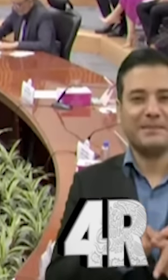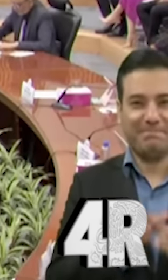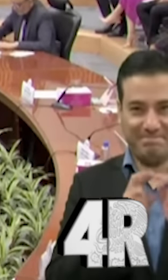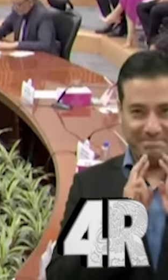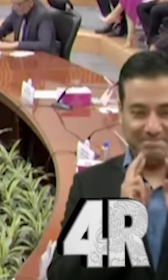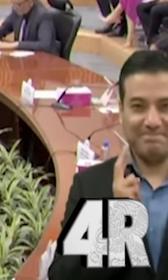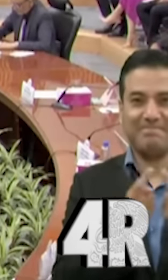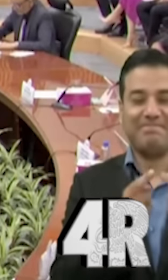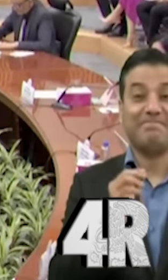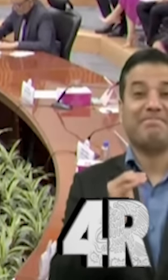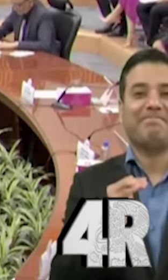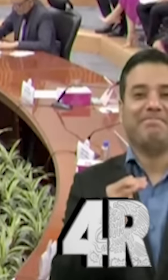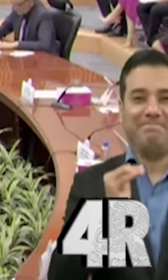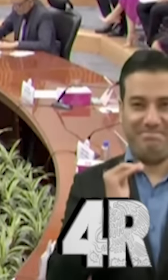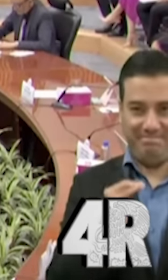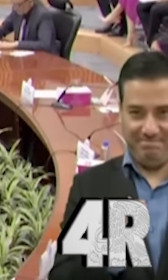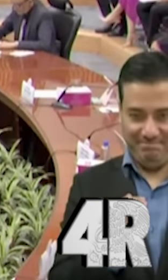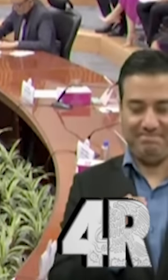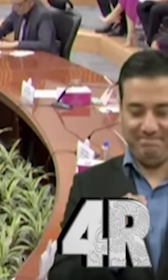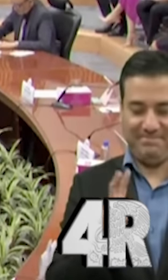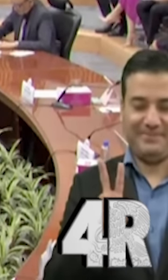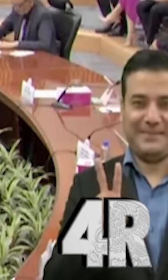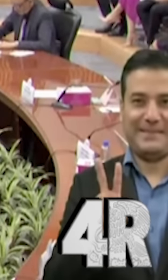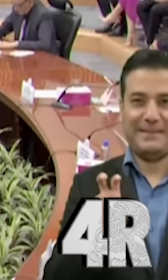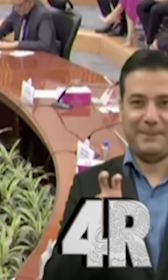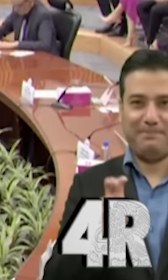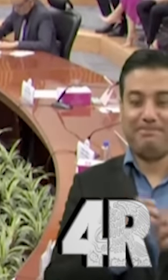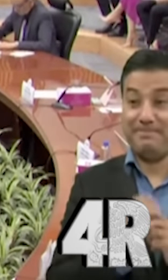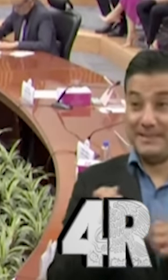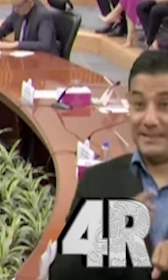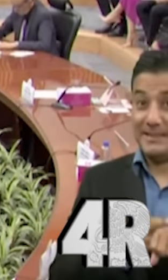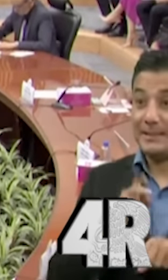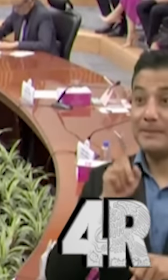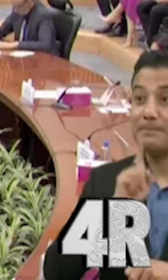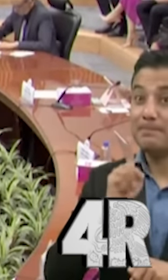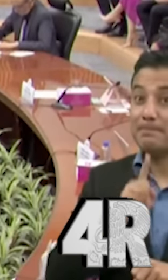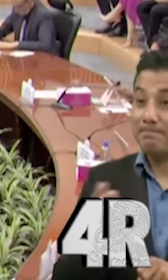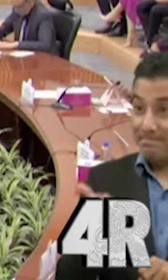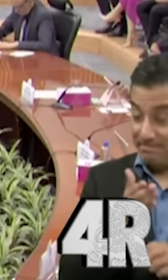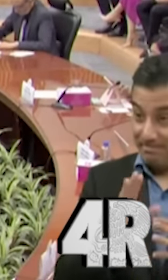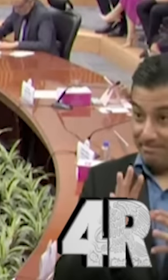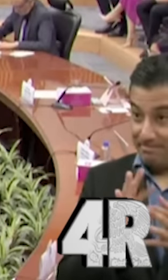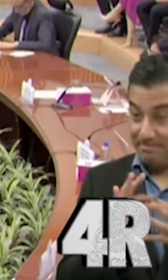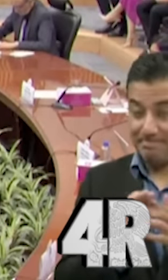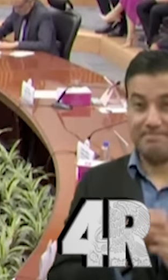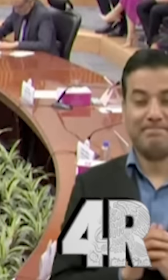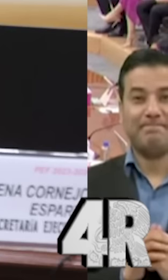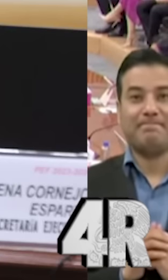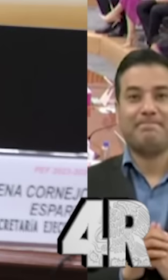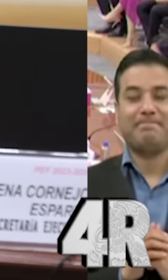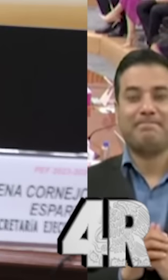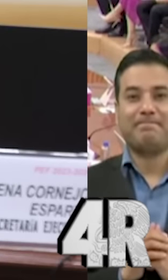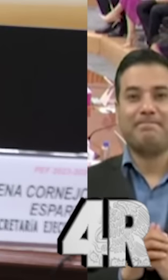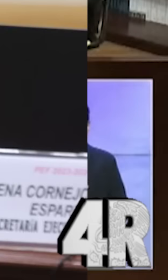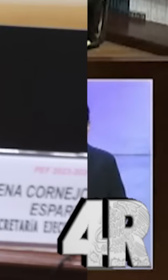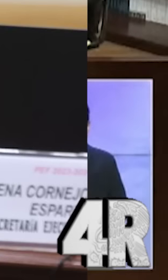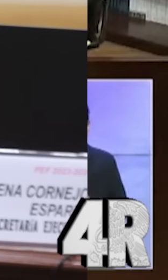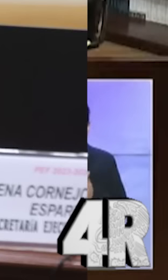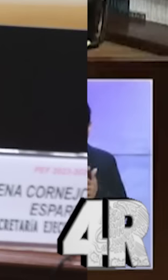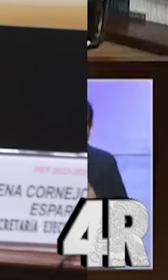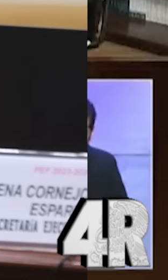una impugnación ante la Sala Superior del Tribunal Electoral contra las suspensiones provisionales enviadas por jueces de Norma Piña